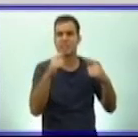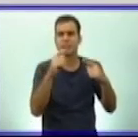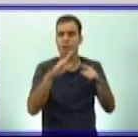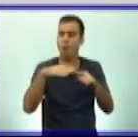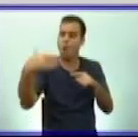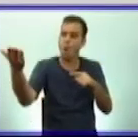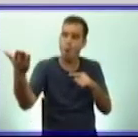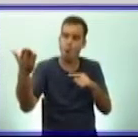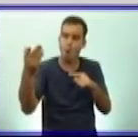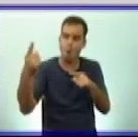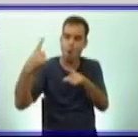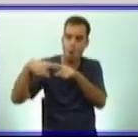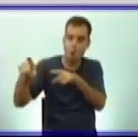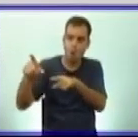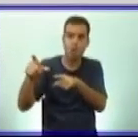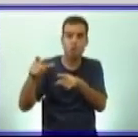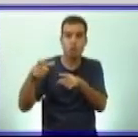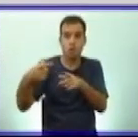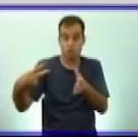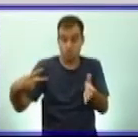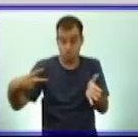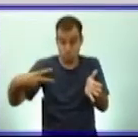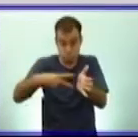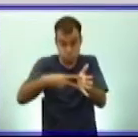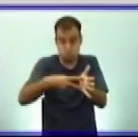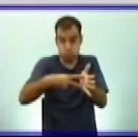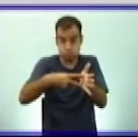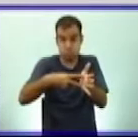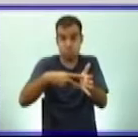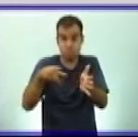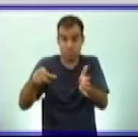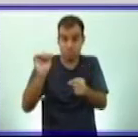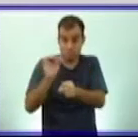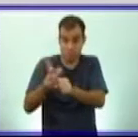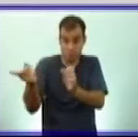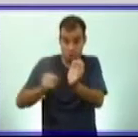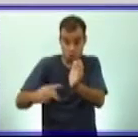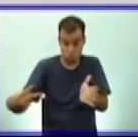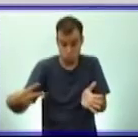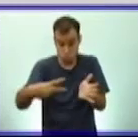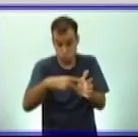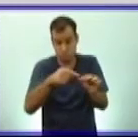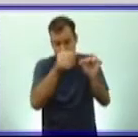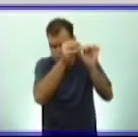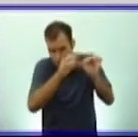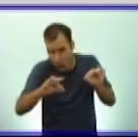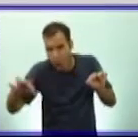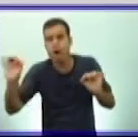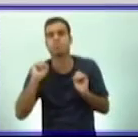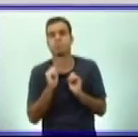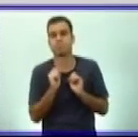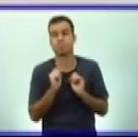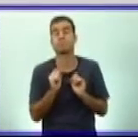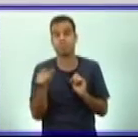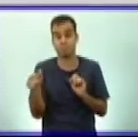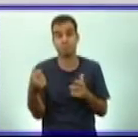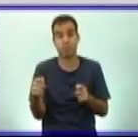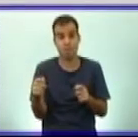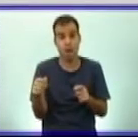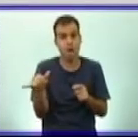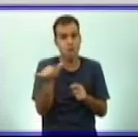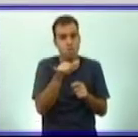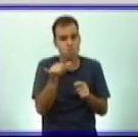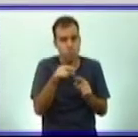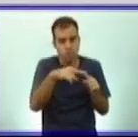externo es el generador. Este generador, por supuesto, tiene que también oscilar armónicamente.